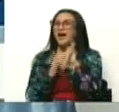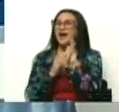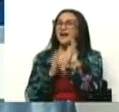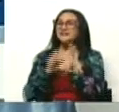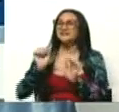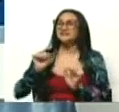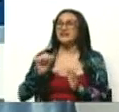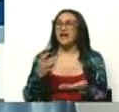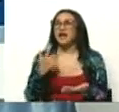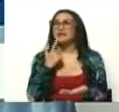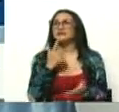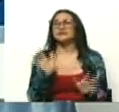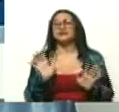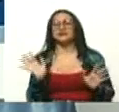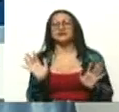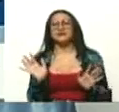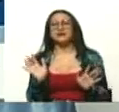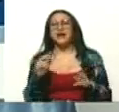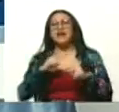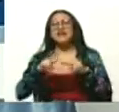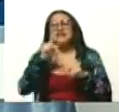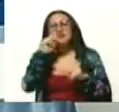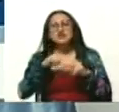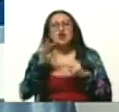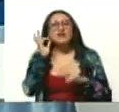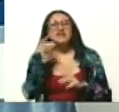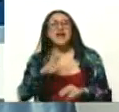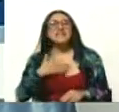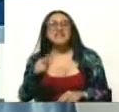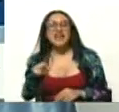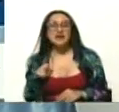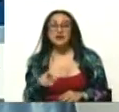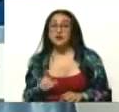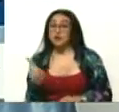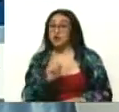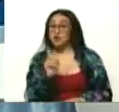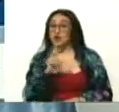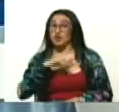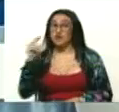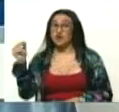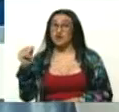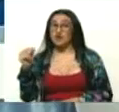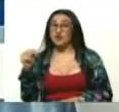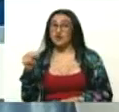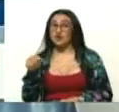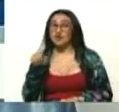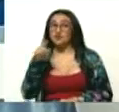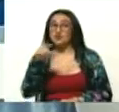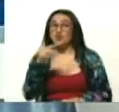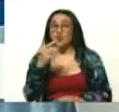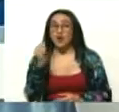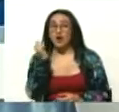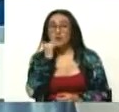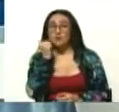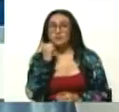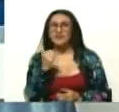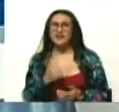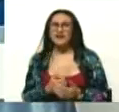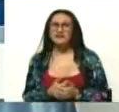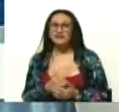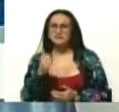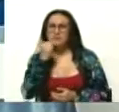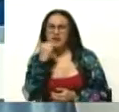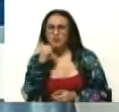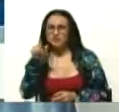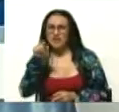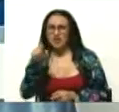supuestamente vaya a decir, no, es que el niño o la niña quiso estar conmigo. No, señor. Usted es un pederasta, un pedófilo, un